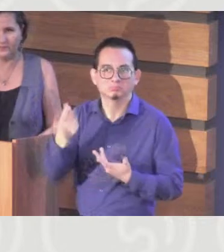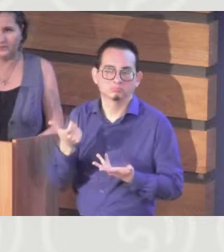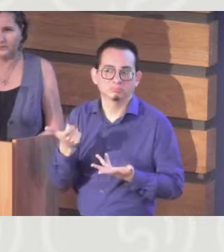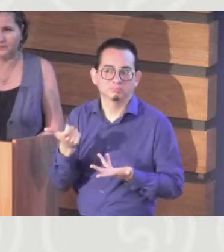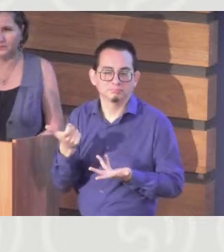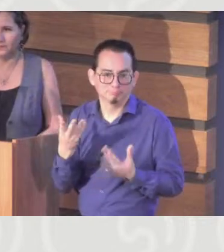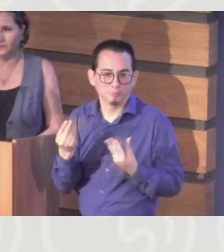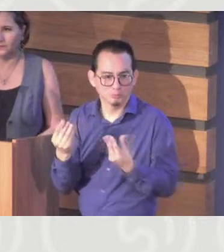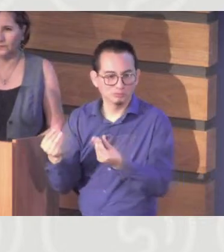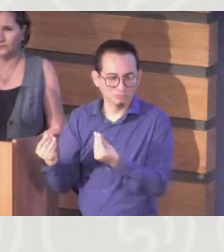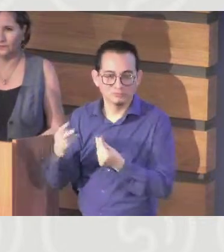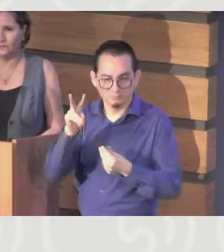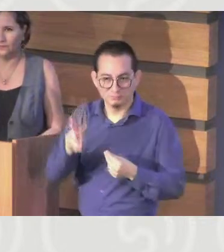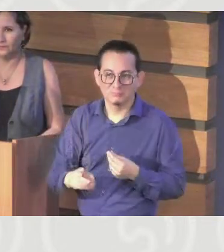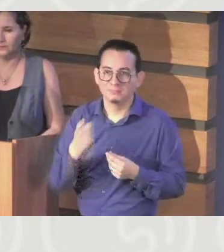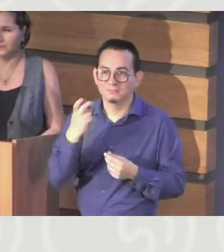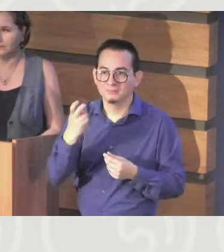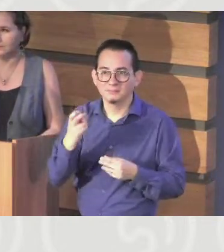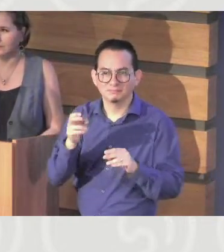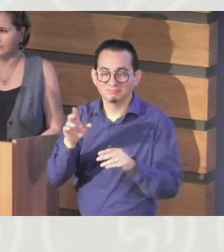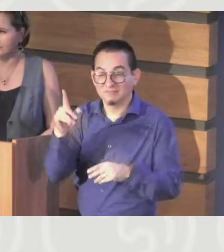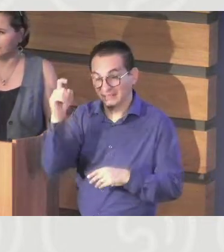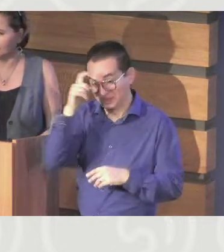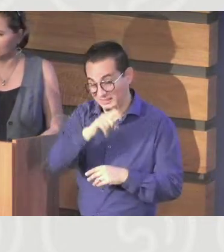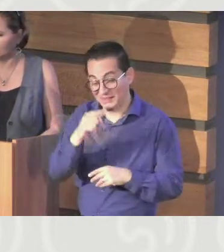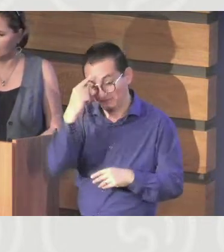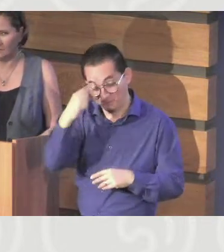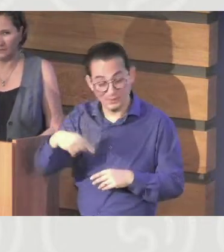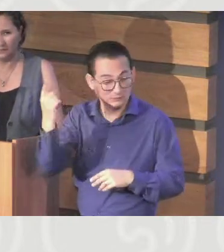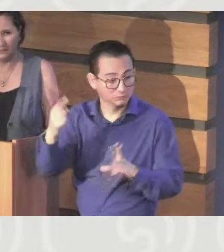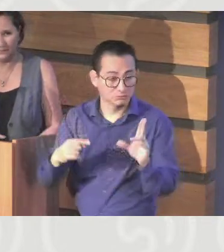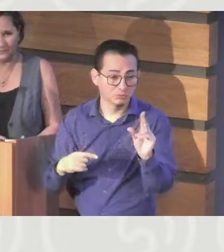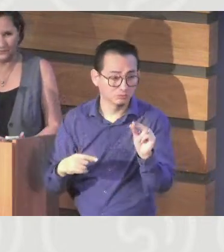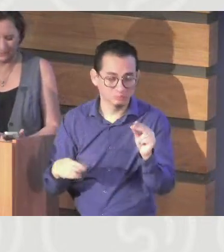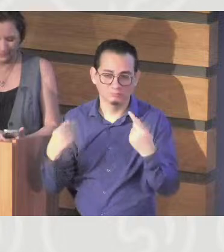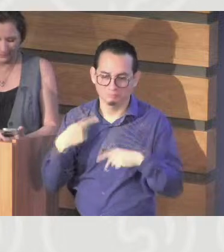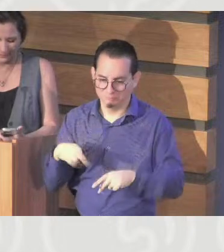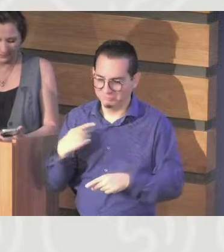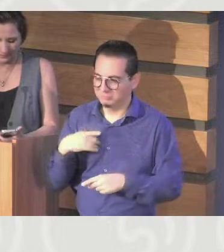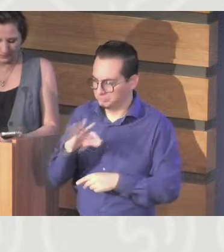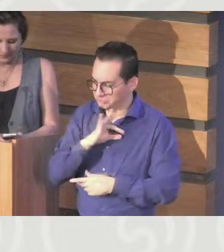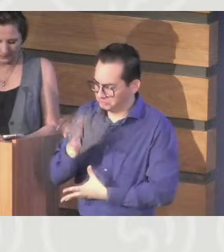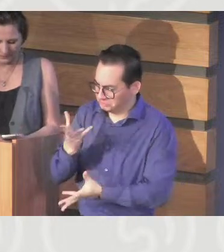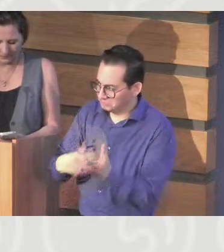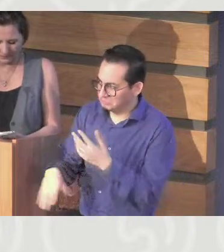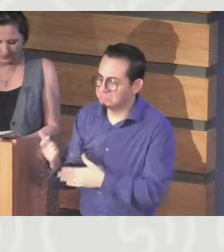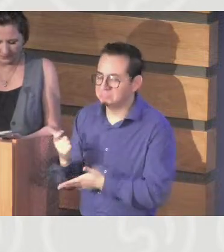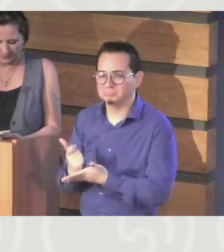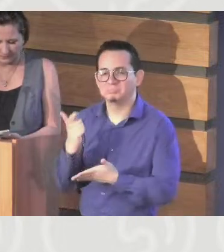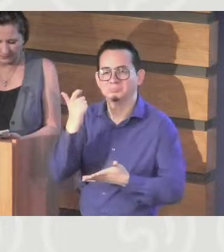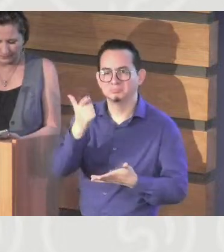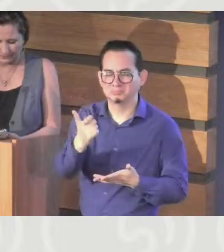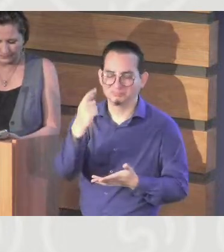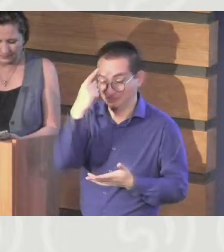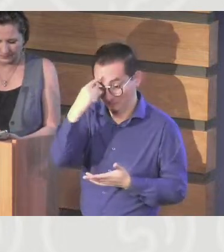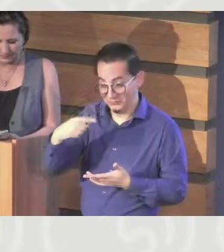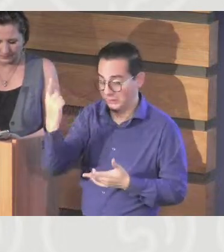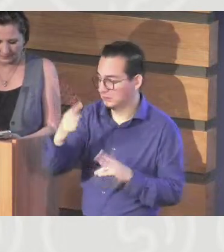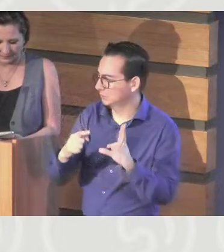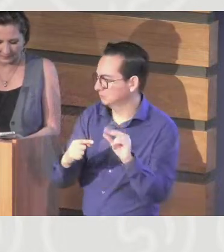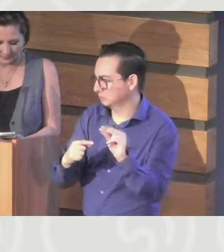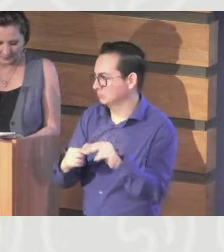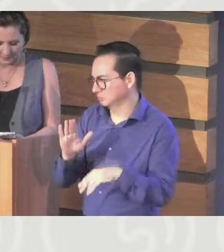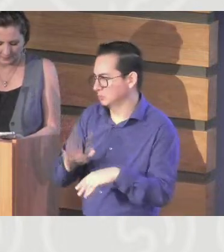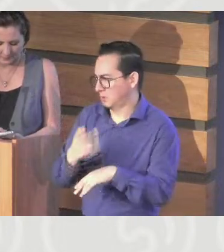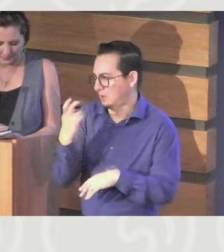Entonces es un poco difícil para las personas lograr acceder a este tipo de tratamientos. Entonces lo ideal